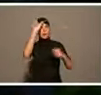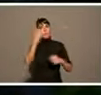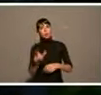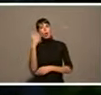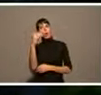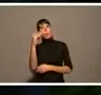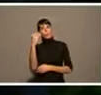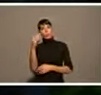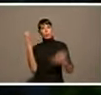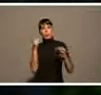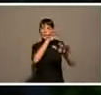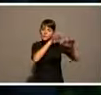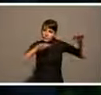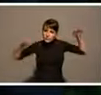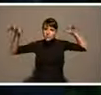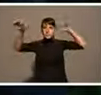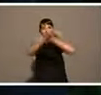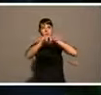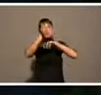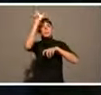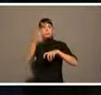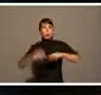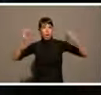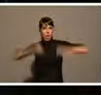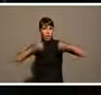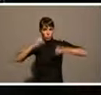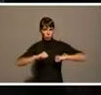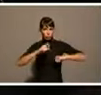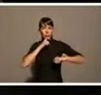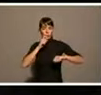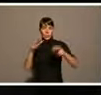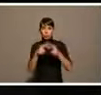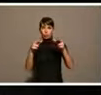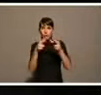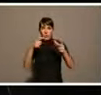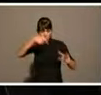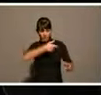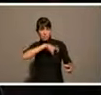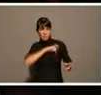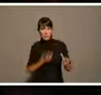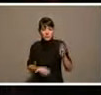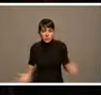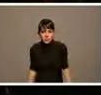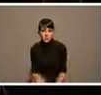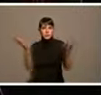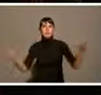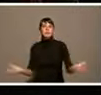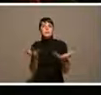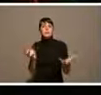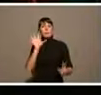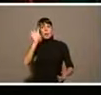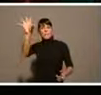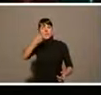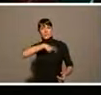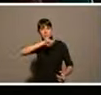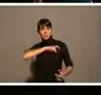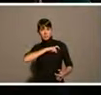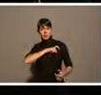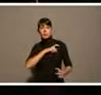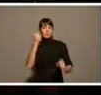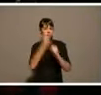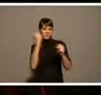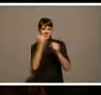debería de reemplazar a los adultos actuales en el impulso de la sociedad de este país. Un país que con un desempleo juvenil